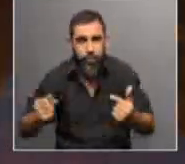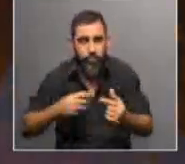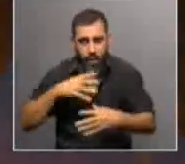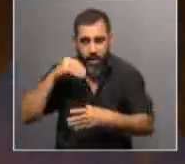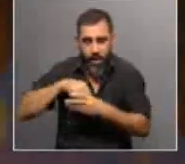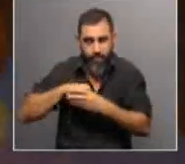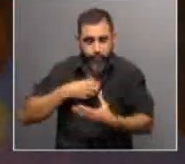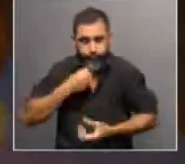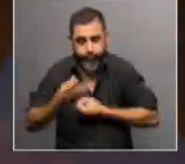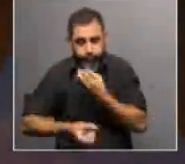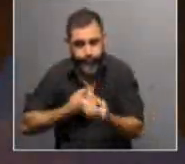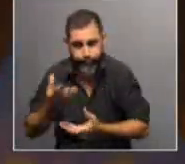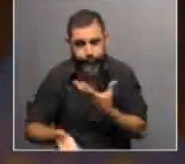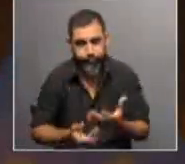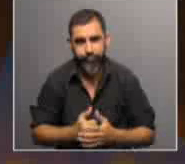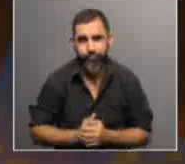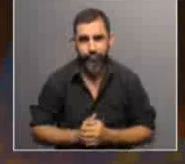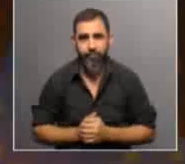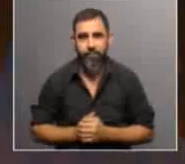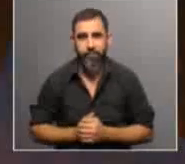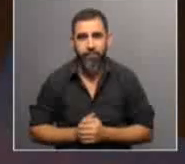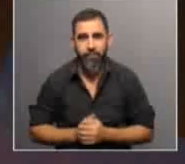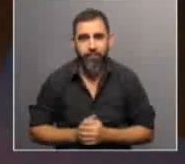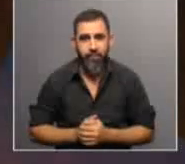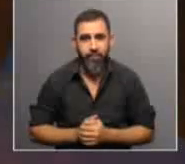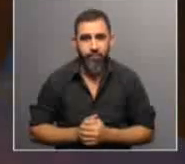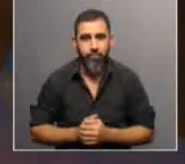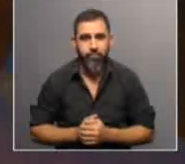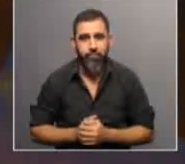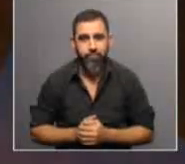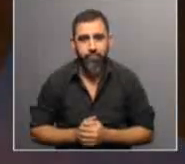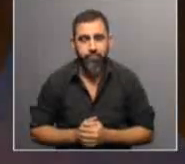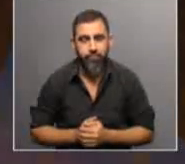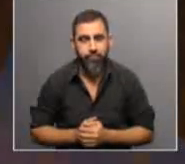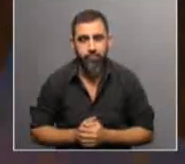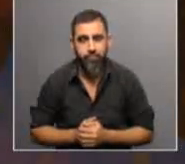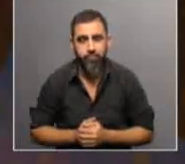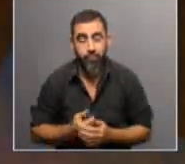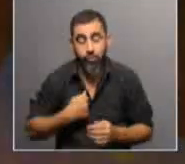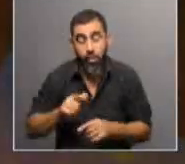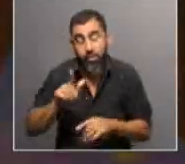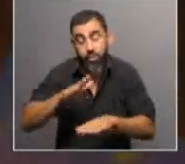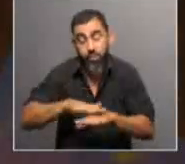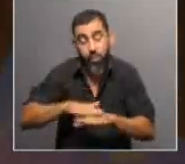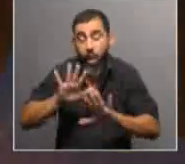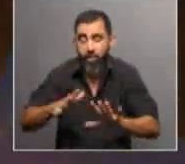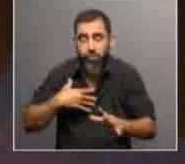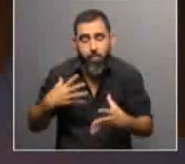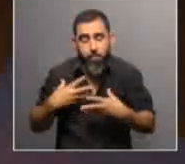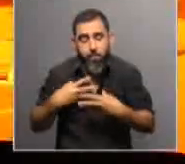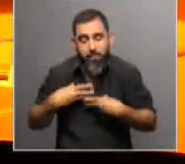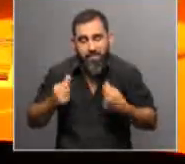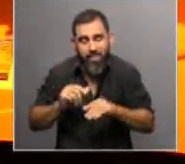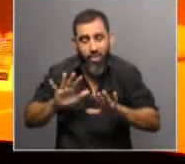dice? La vapor, no sé, el steam. Saca todo del pecho, ¿entendés? Ese que yo tenía en el momento. Claro. Porque yo